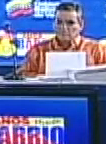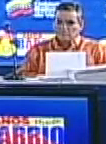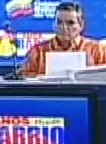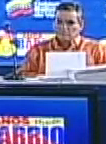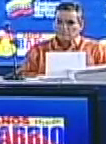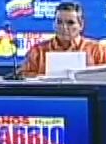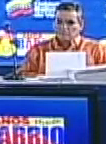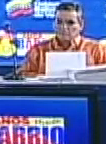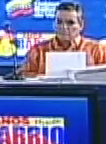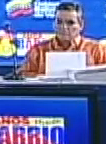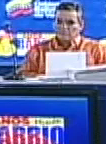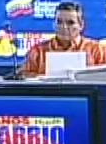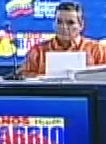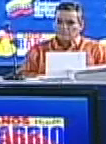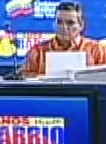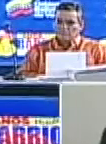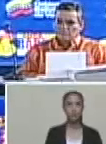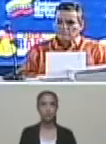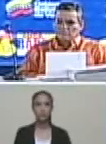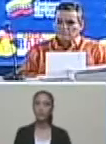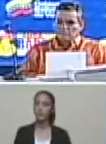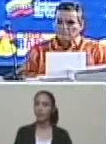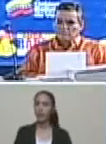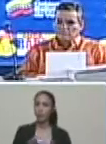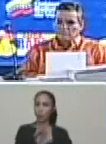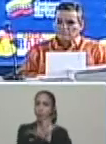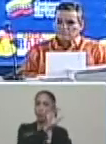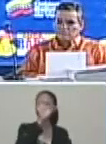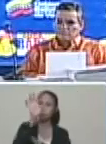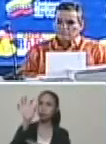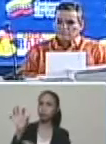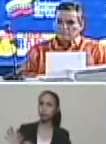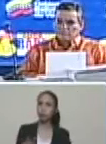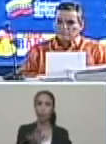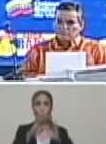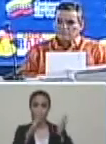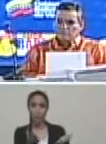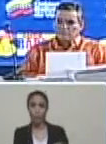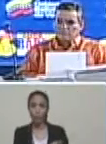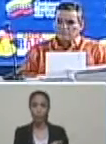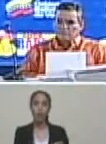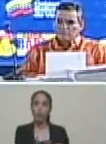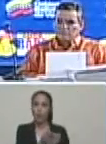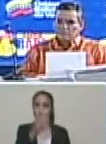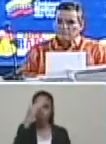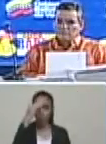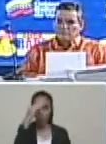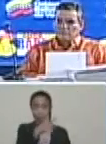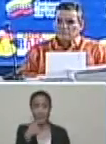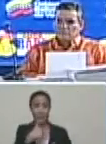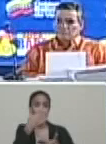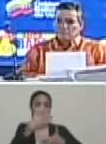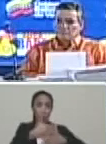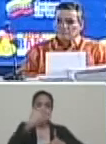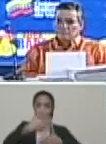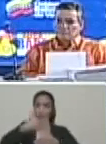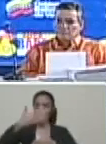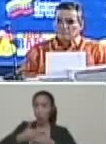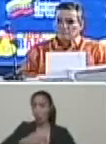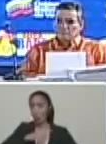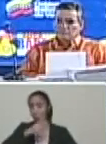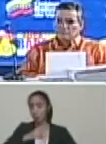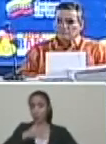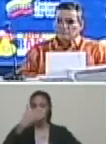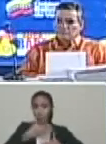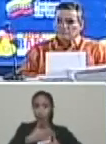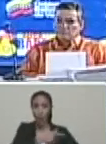ALBA, todos los países del mundo que saben que estamos sometidos a un bloqueo económico, a una persecución financiera,